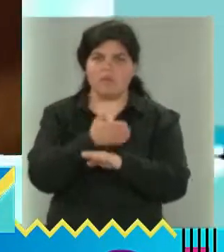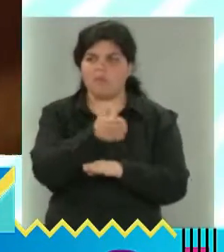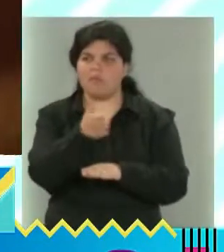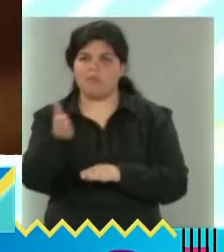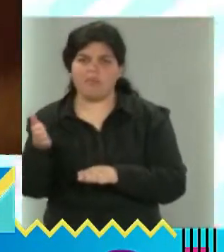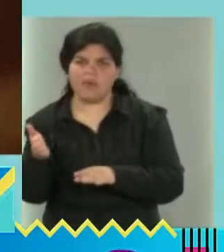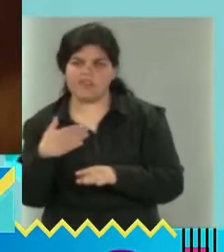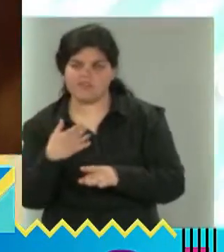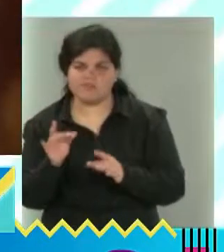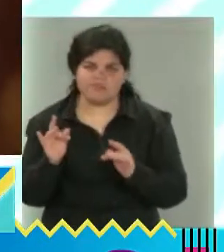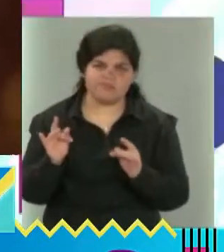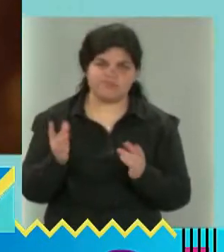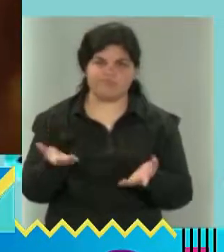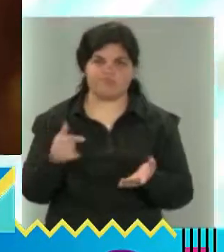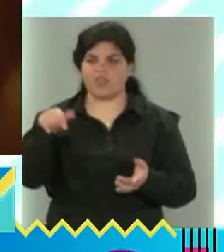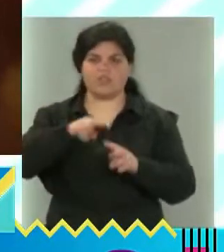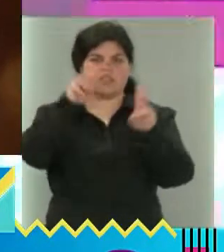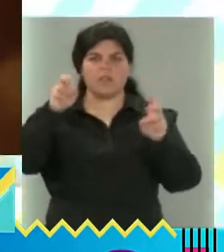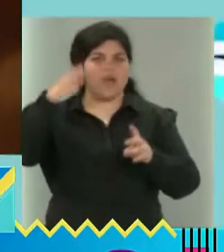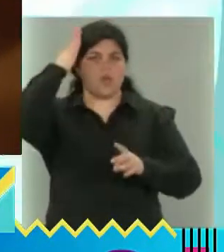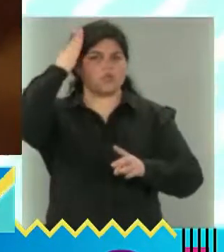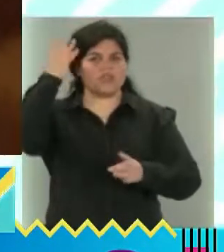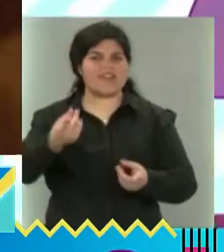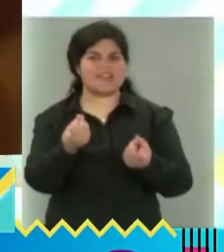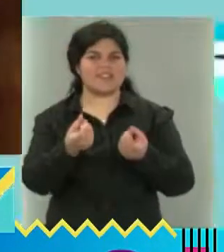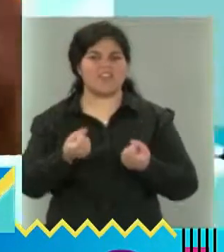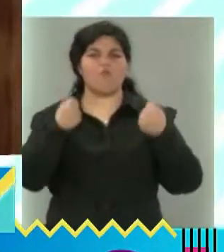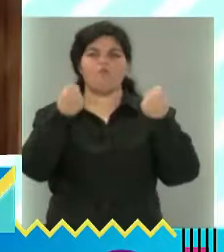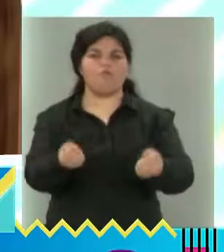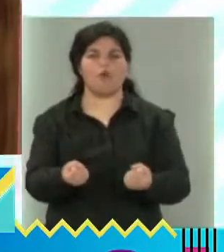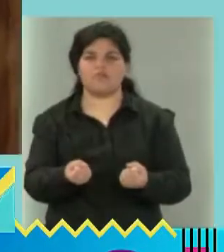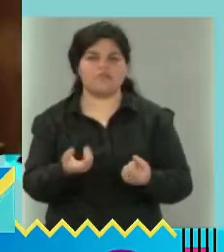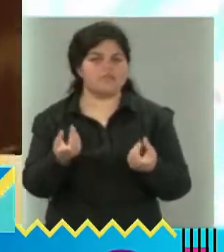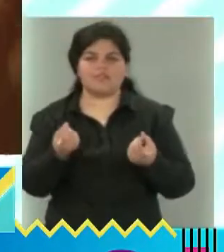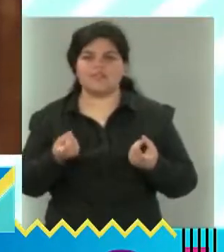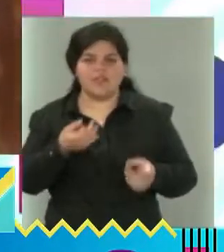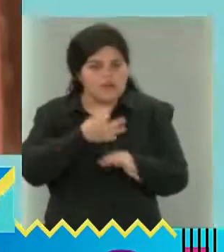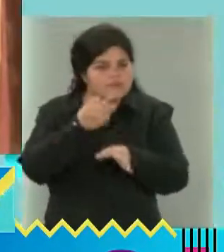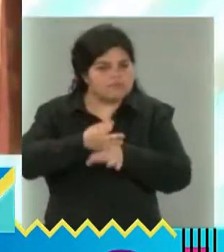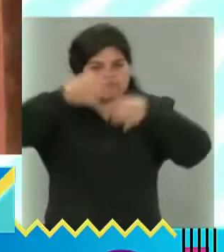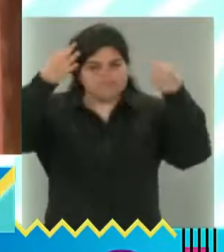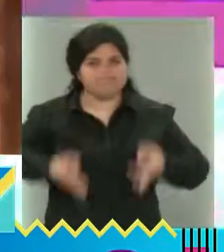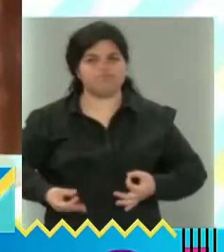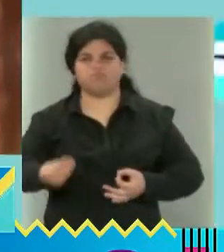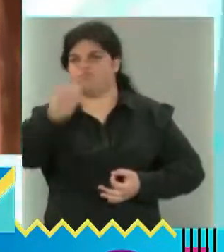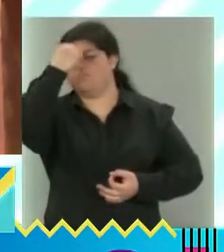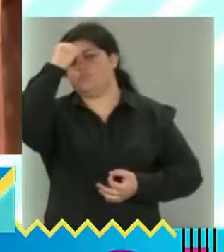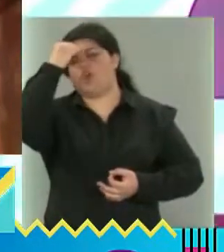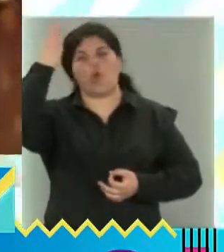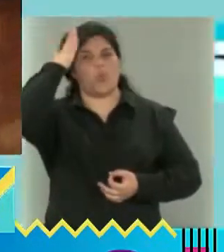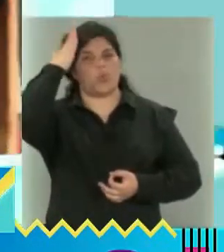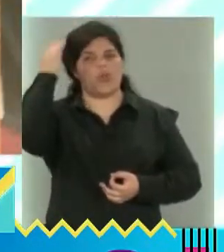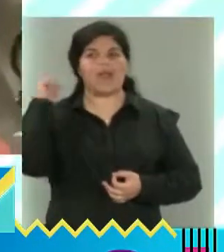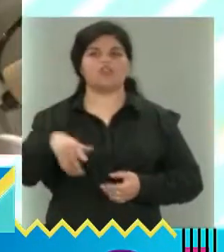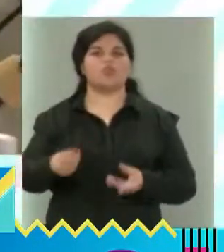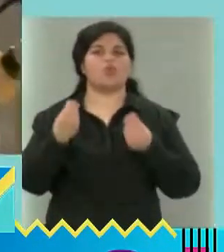Exactamente. Esa cuestión cultural yo creo que es la que hay que reforzar fuertemente. ¿Por qué? Porque eso se construye con generaciones y